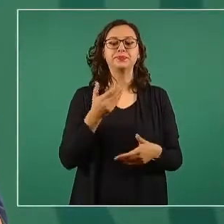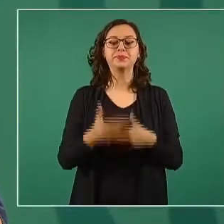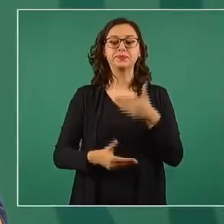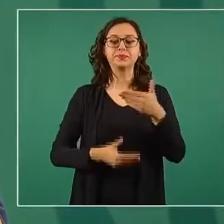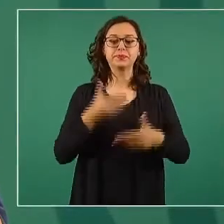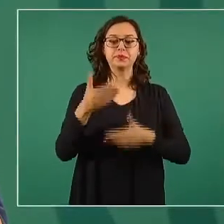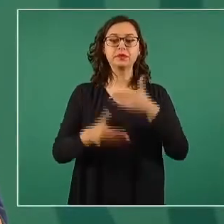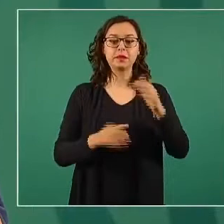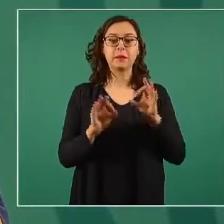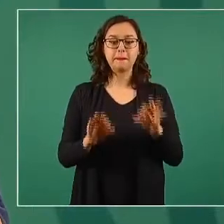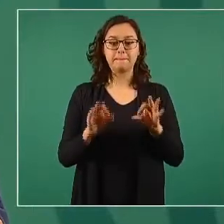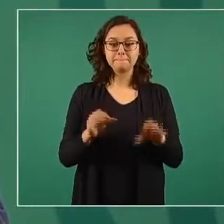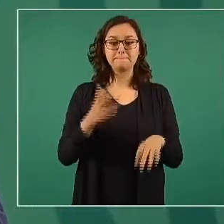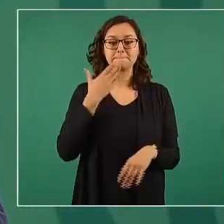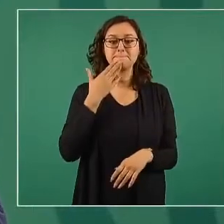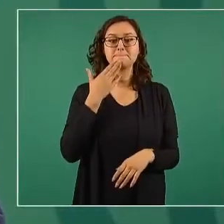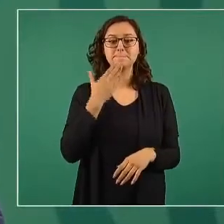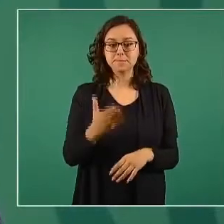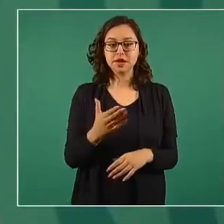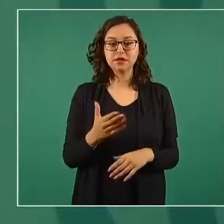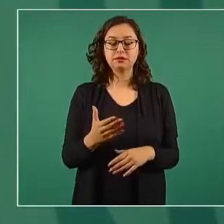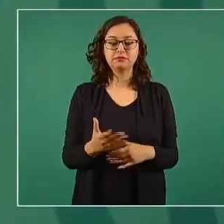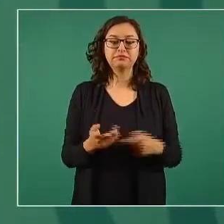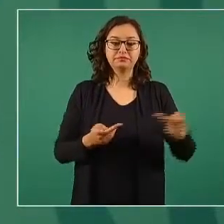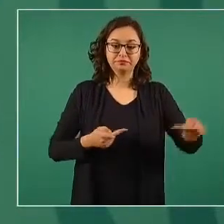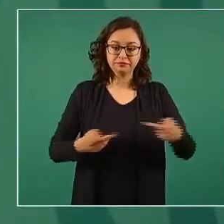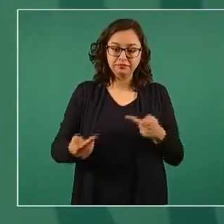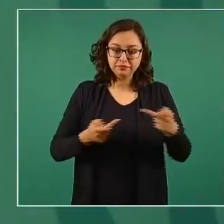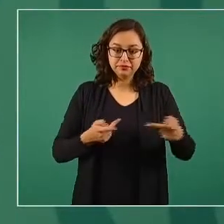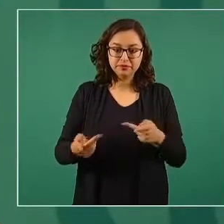y vamos a continuar con este plan.